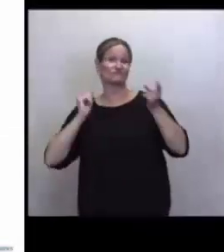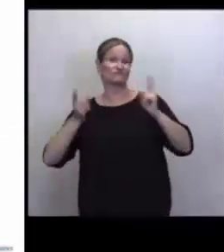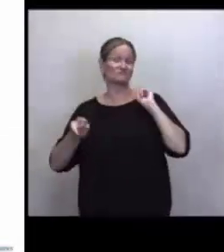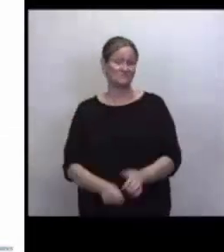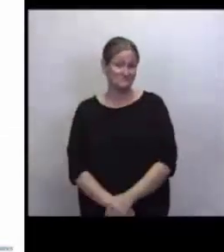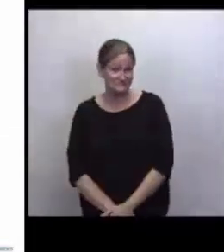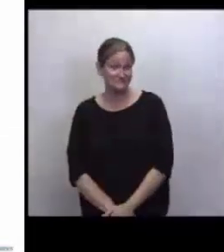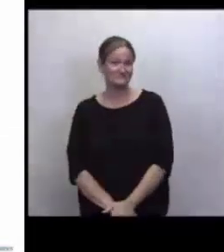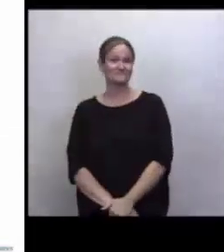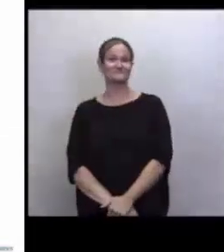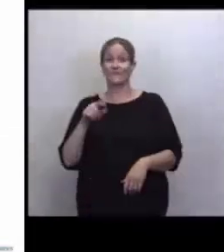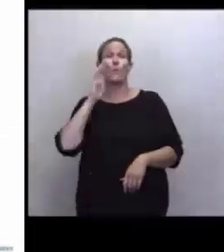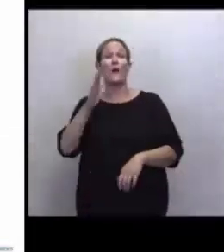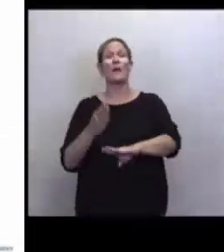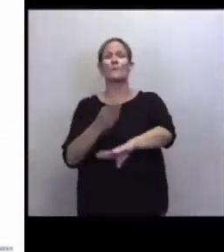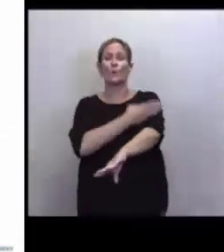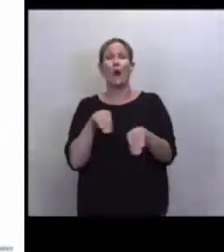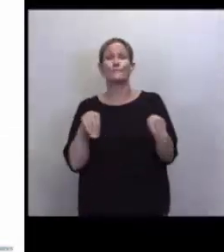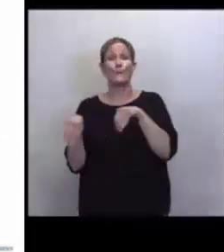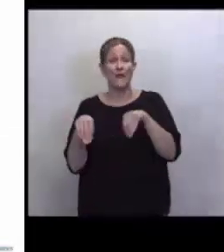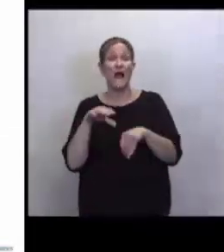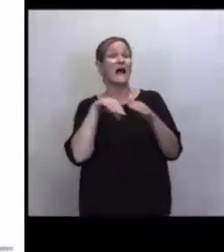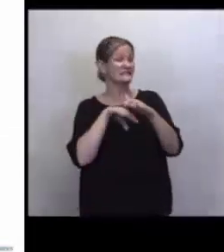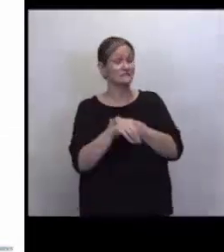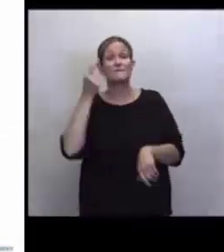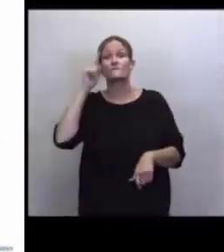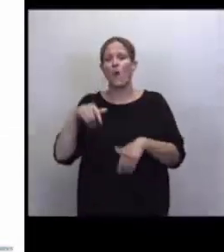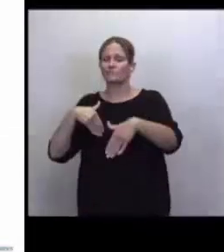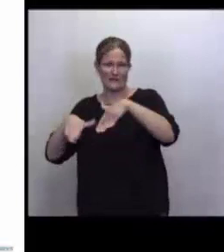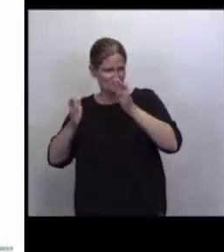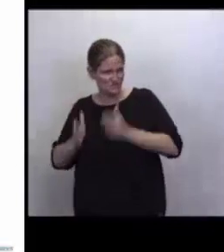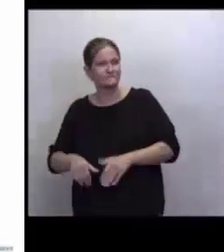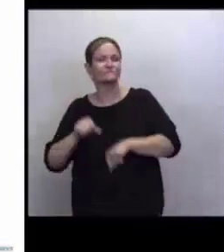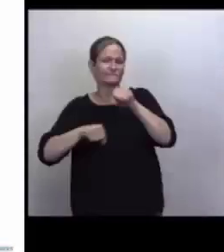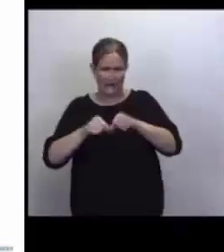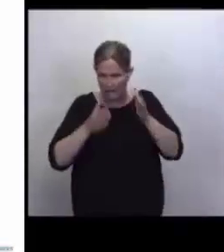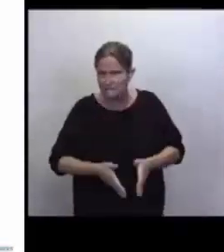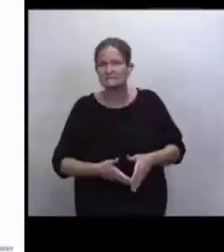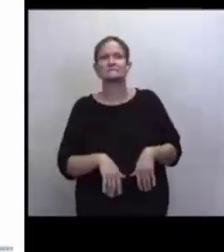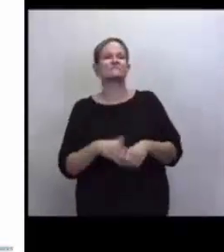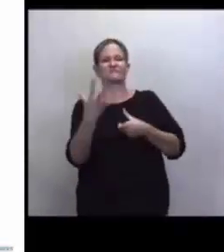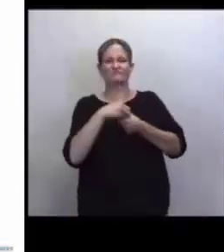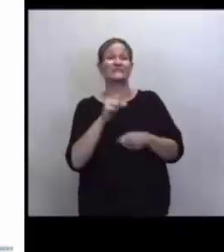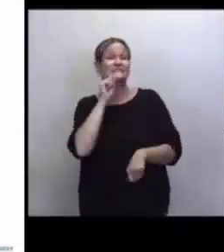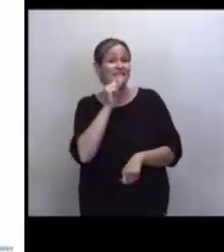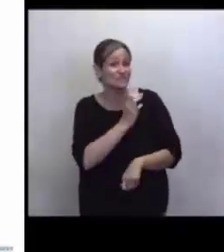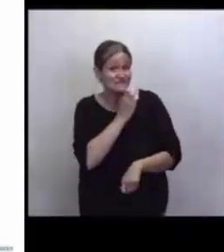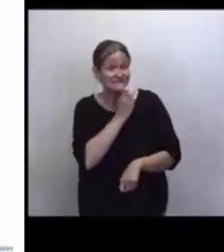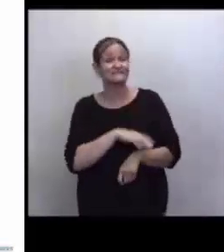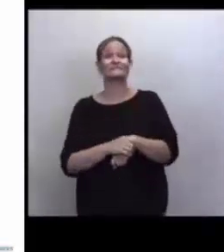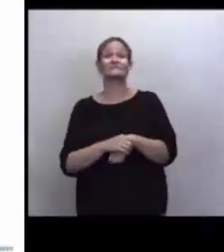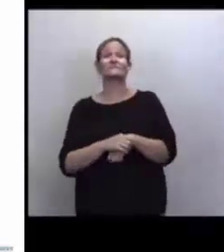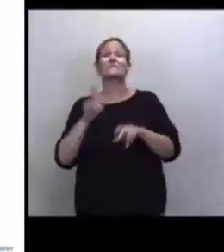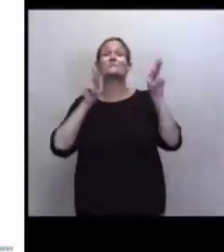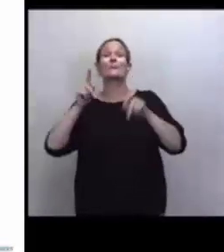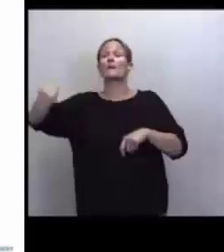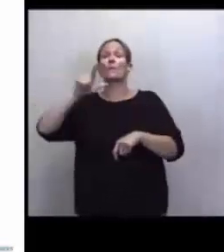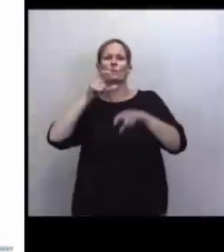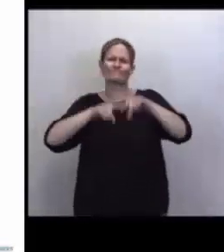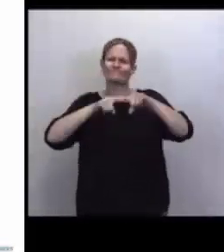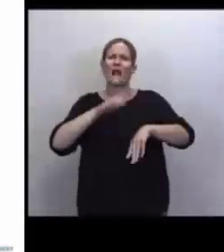para peatones y ciclistas, incluyendo los adultos mayores y los usuarios del transporte público.